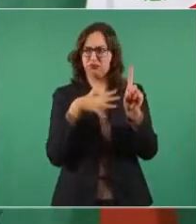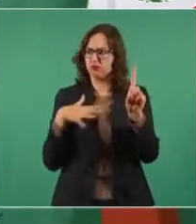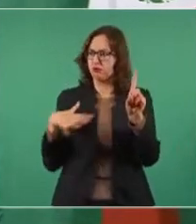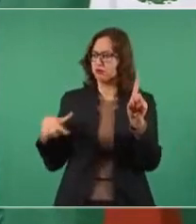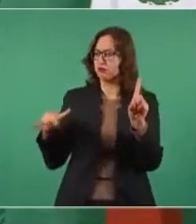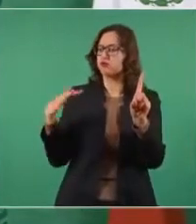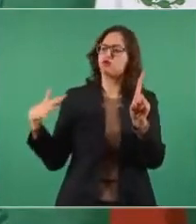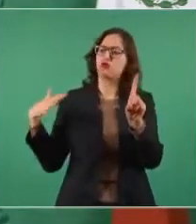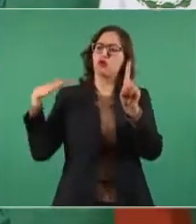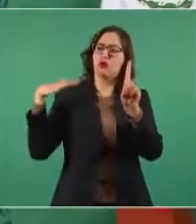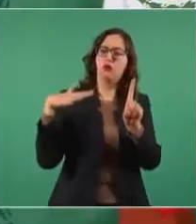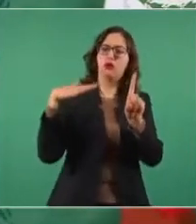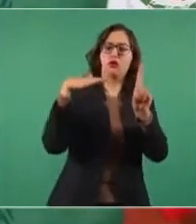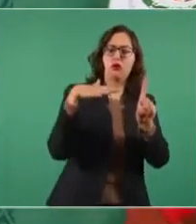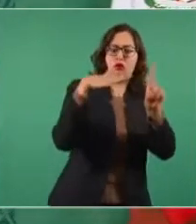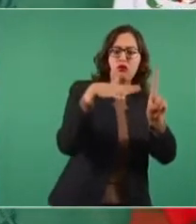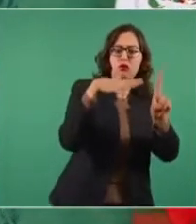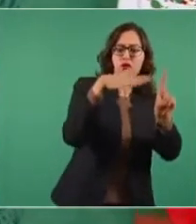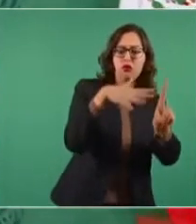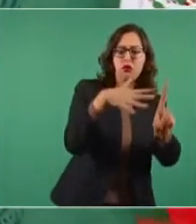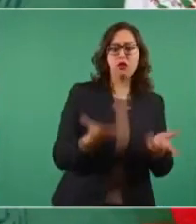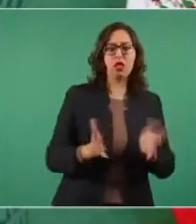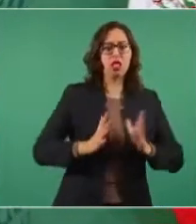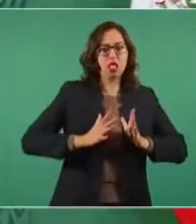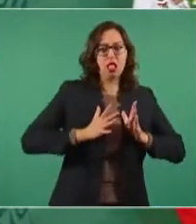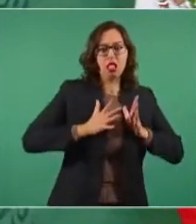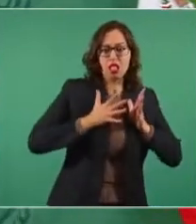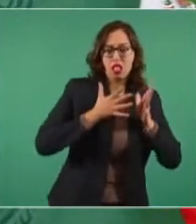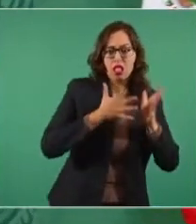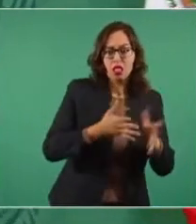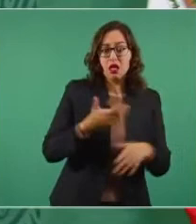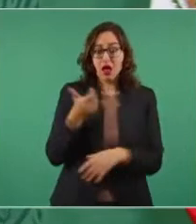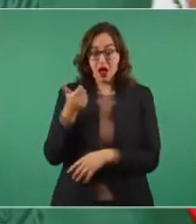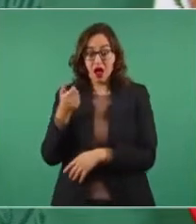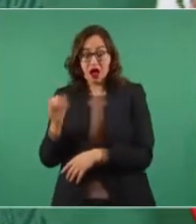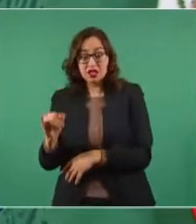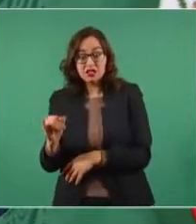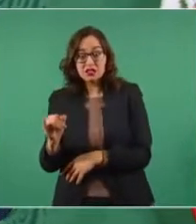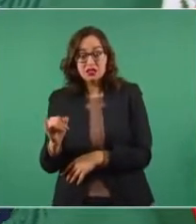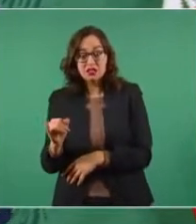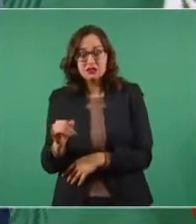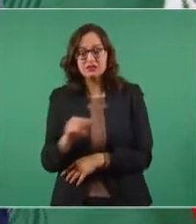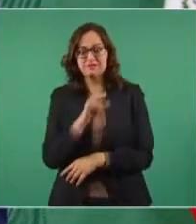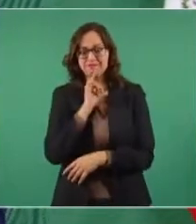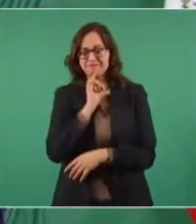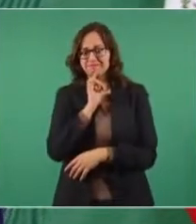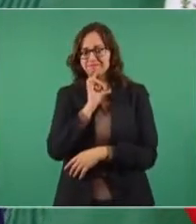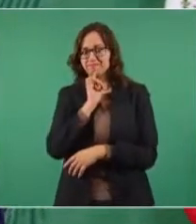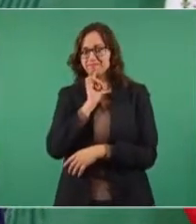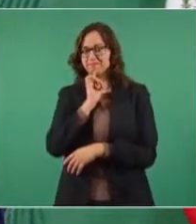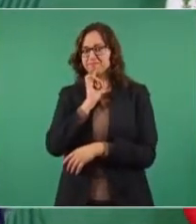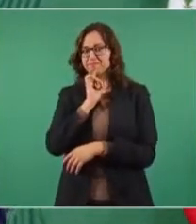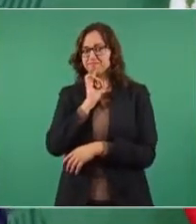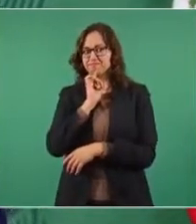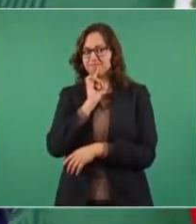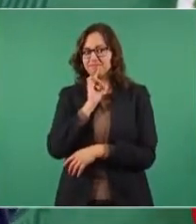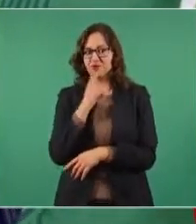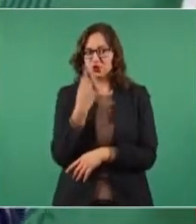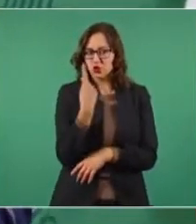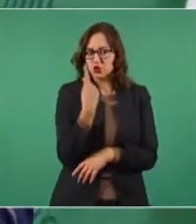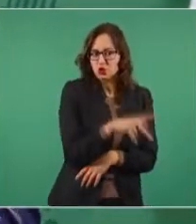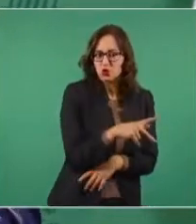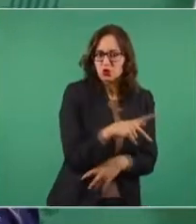eso ya no existe ya esos dirigentes ya no